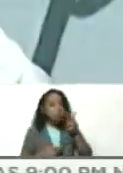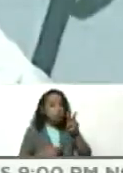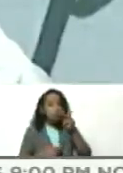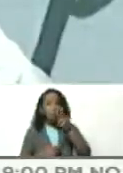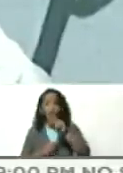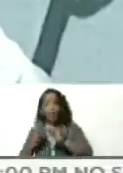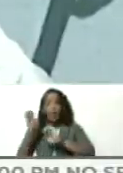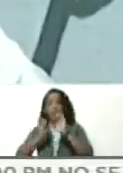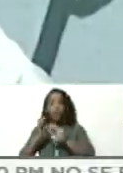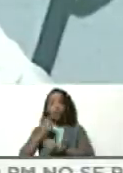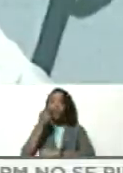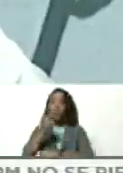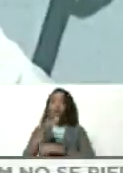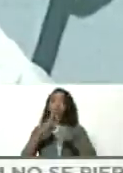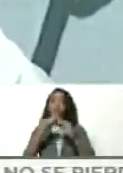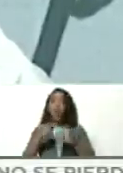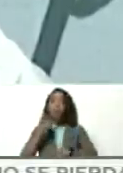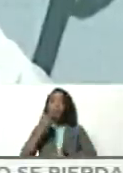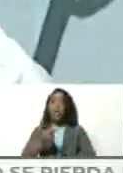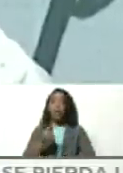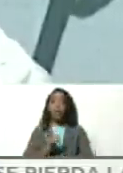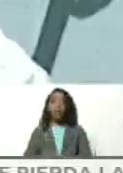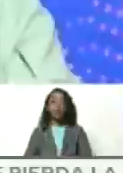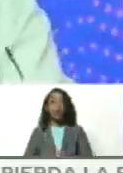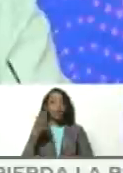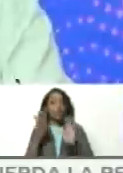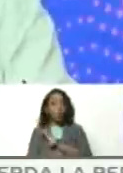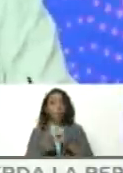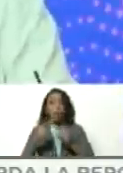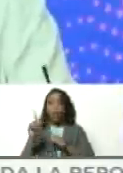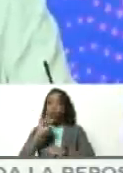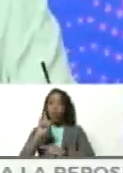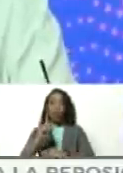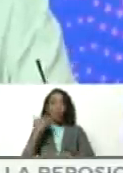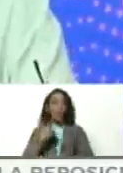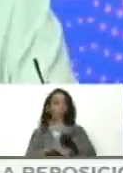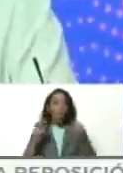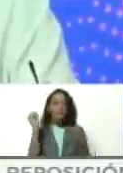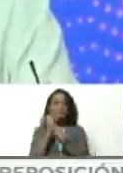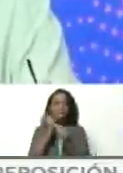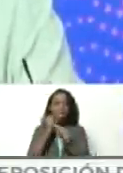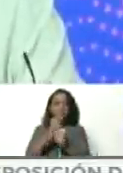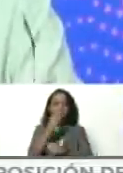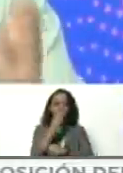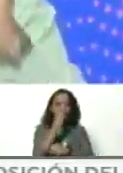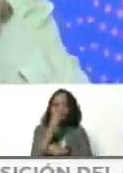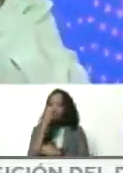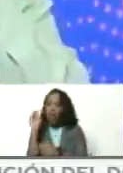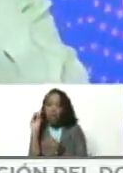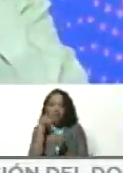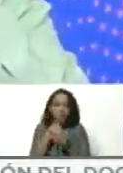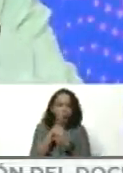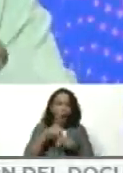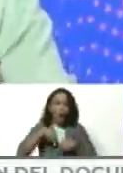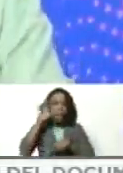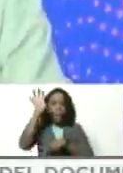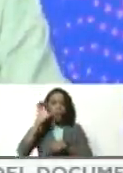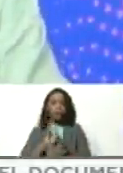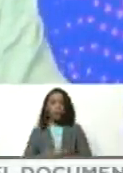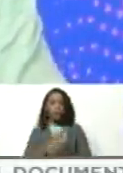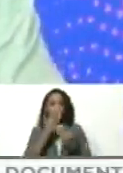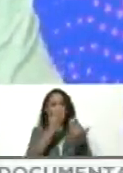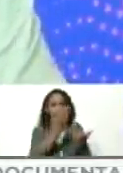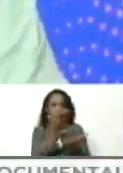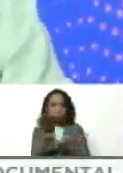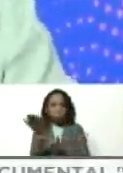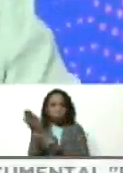dijeron todo lo que dijeron. Pero no se fueron a una labor de espías. y de intervención del país. Miren